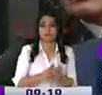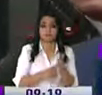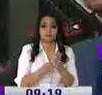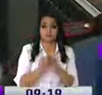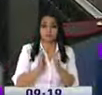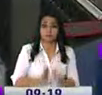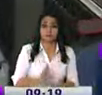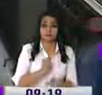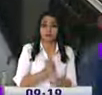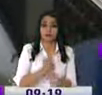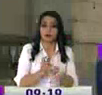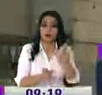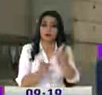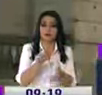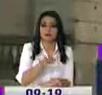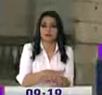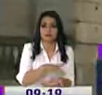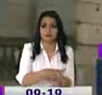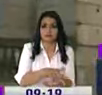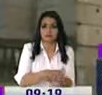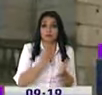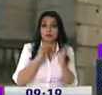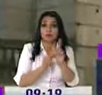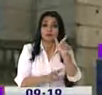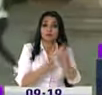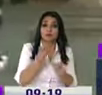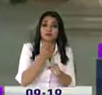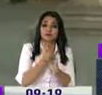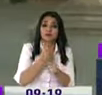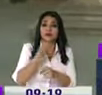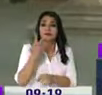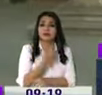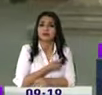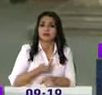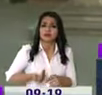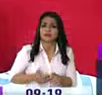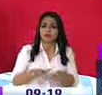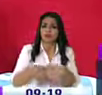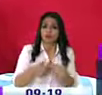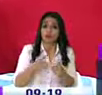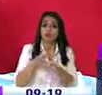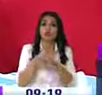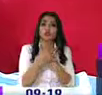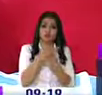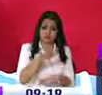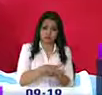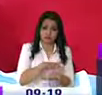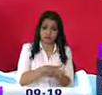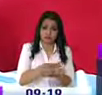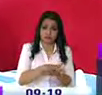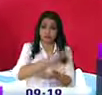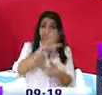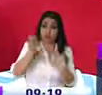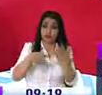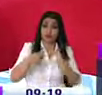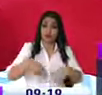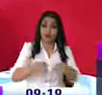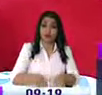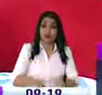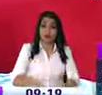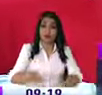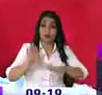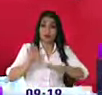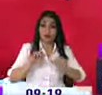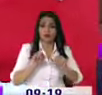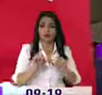Estado quiere dar tranquilidad aclarando la situación de quienes trabajan en la vicepresidencia de la República. En vicepresidencia todos los que son contratos